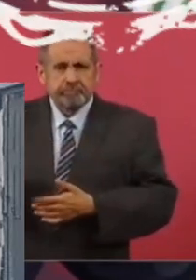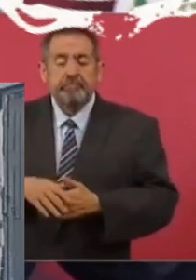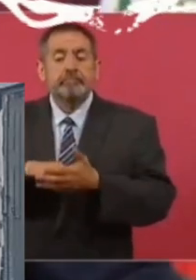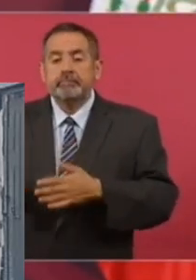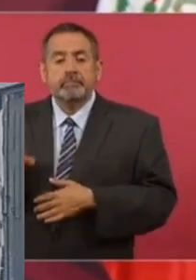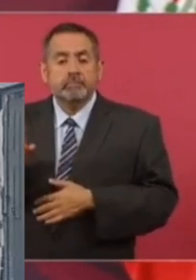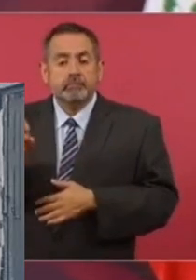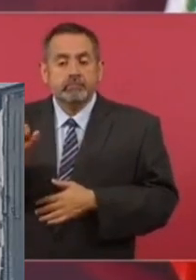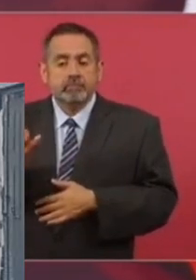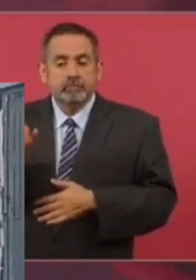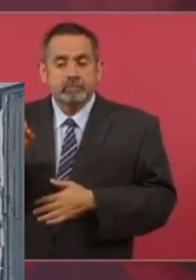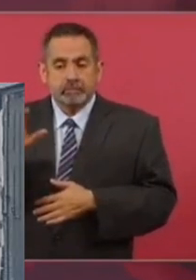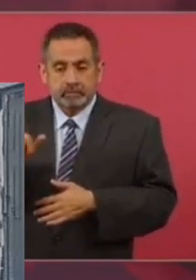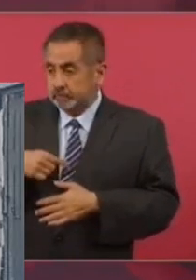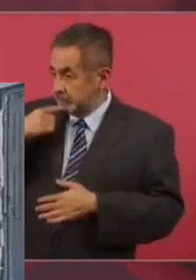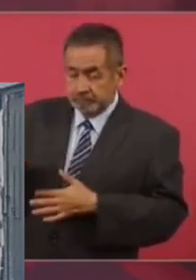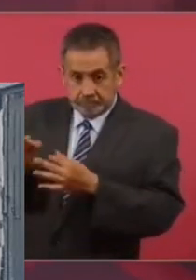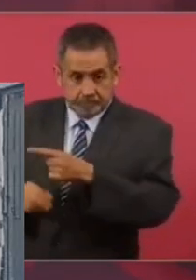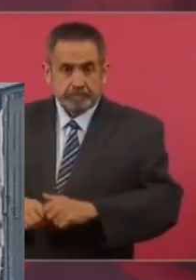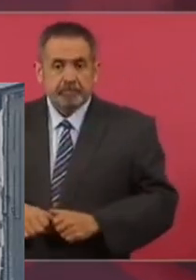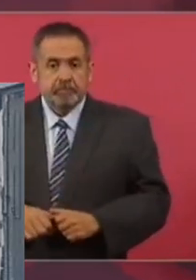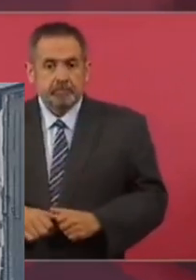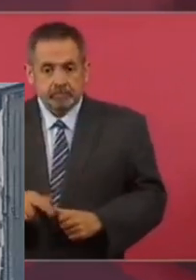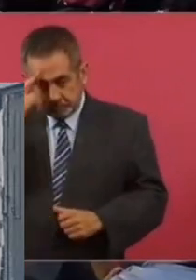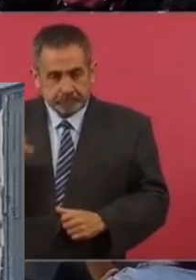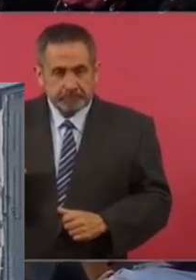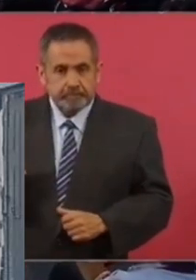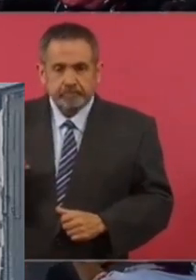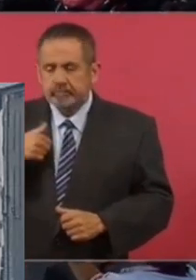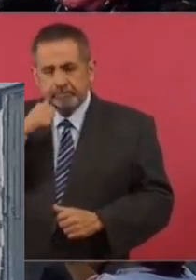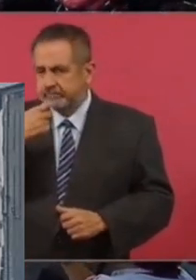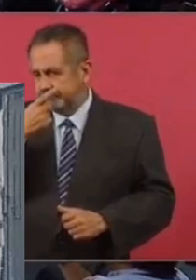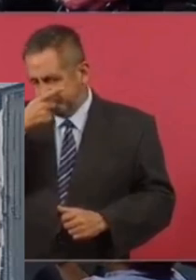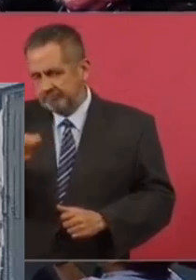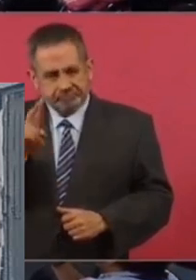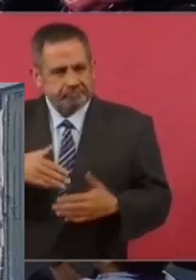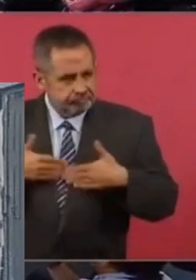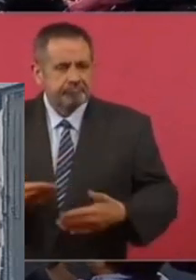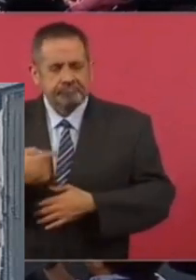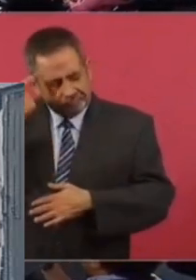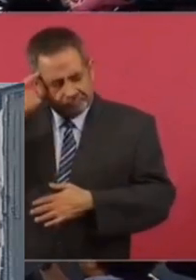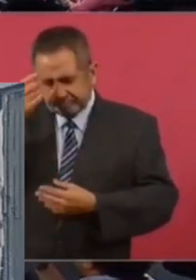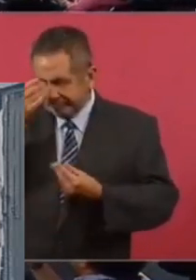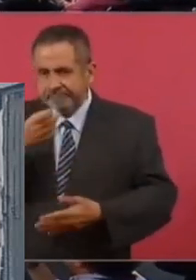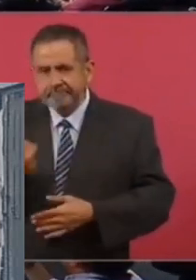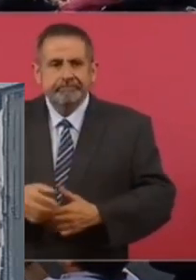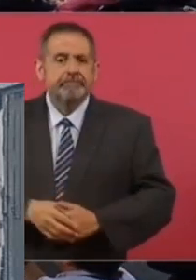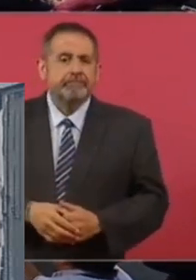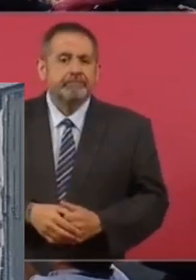a Rosicela. Le dije, ya ves, que yo siempre digo lo que pienso.